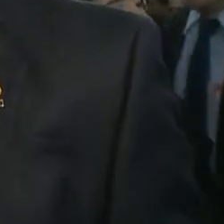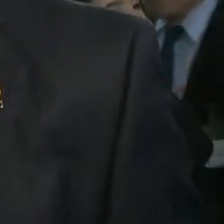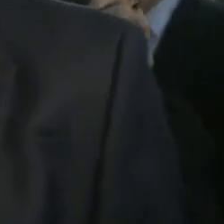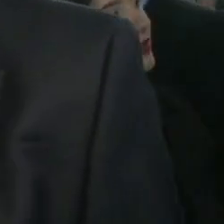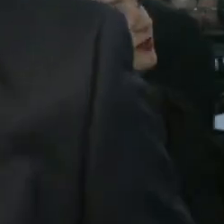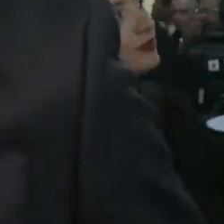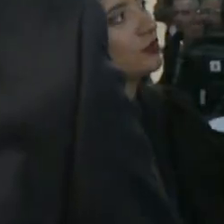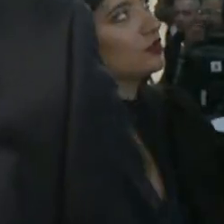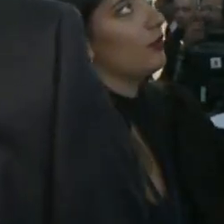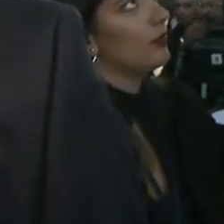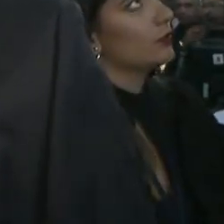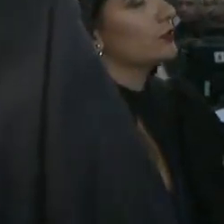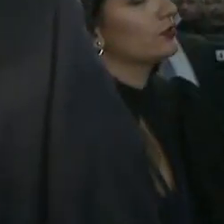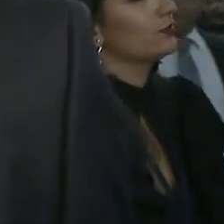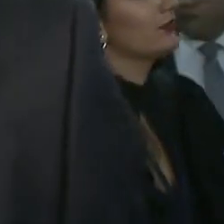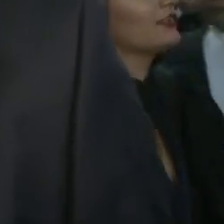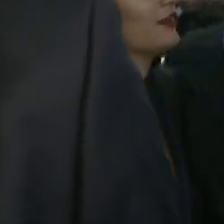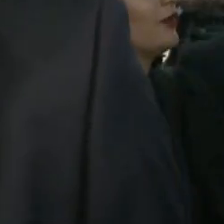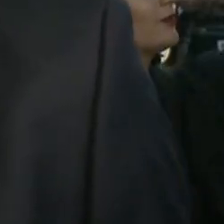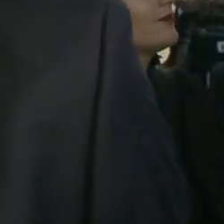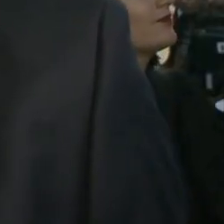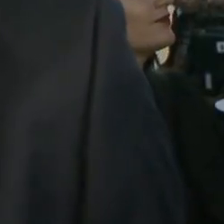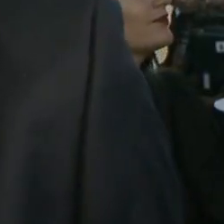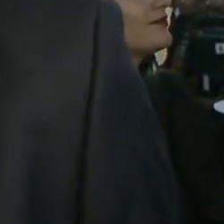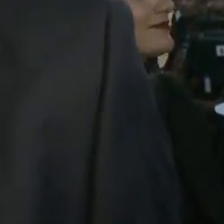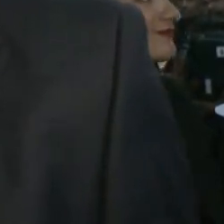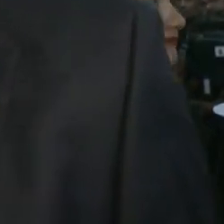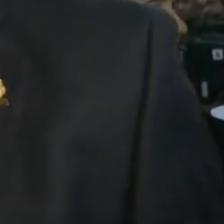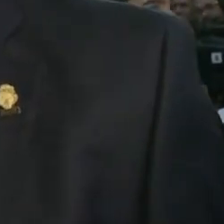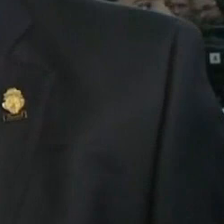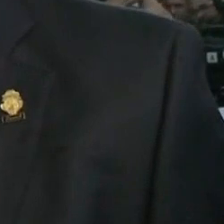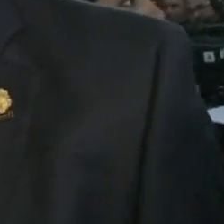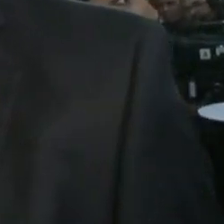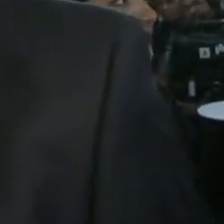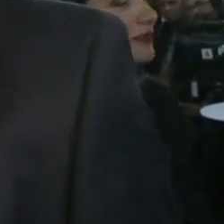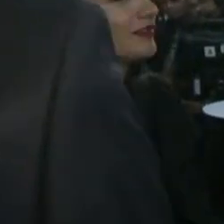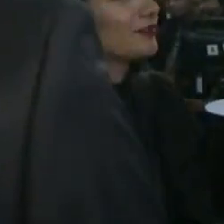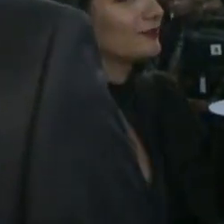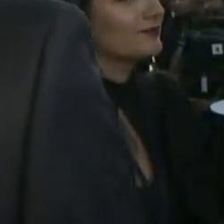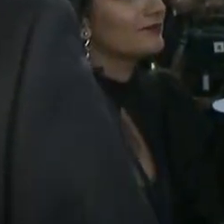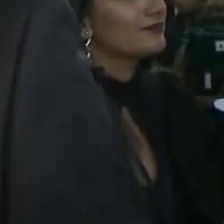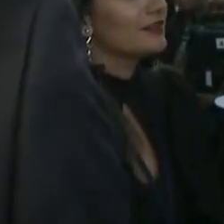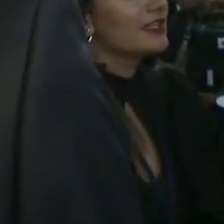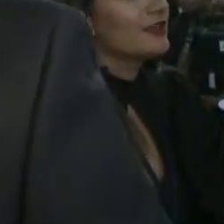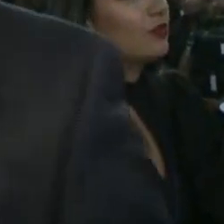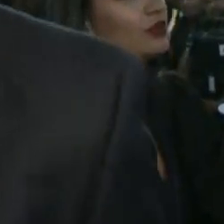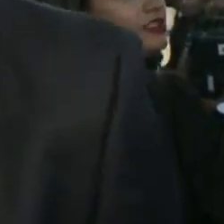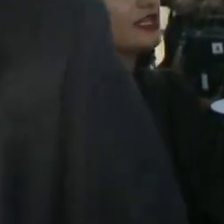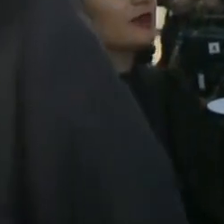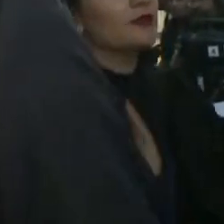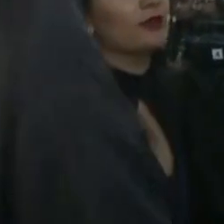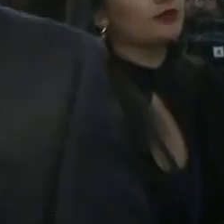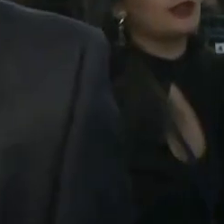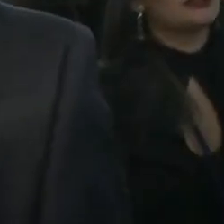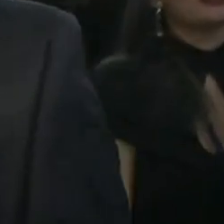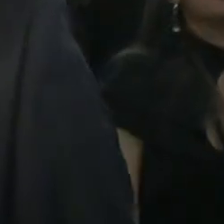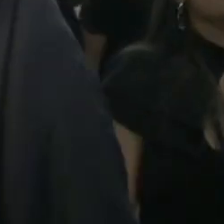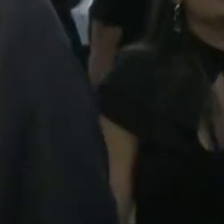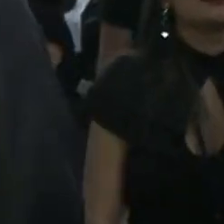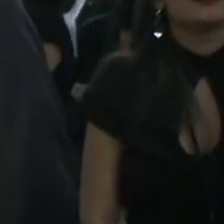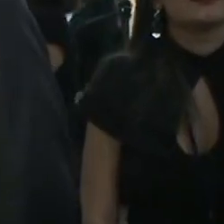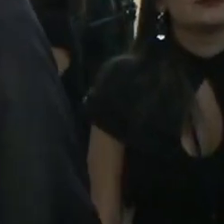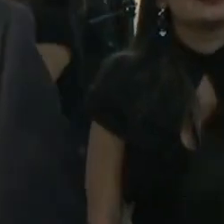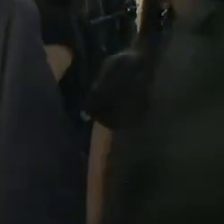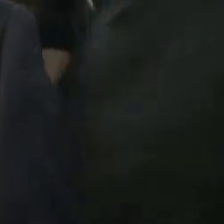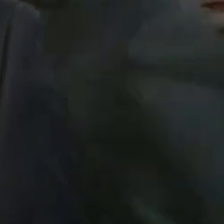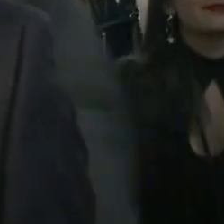y está gobernando de esa forma. Entonces, me parece como como un poco acomodado ahora decir que no quieren apoyar al PAC cuando